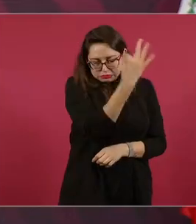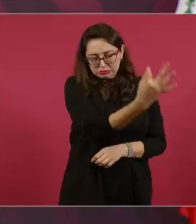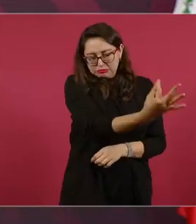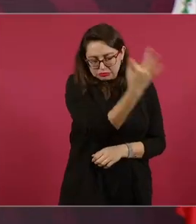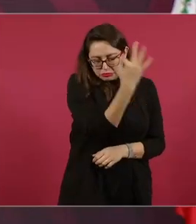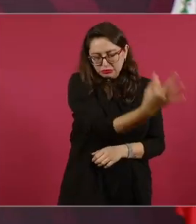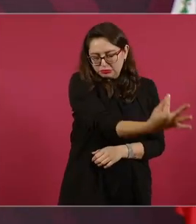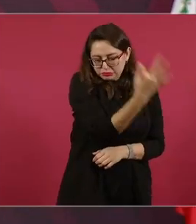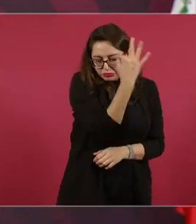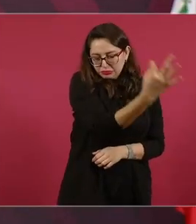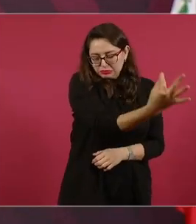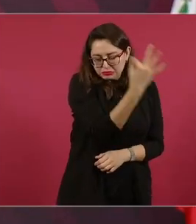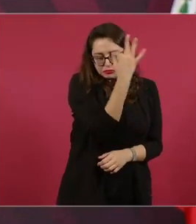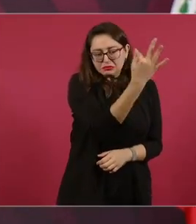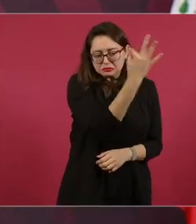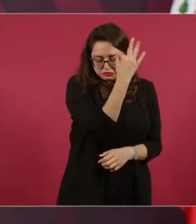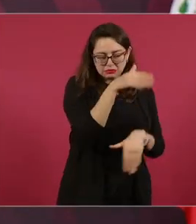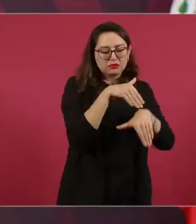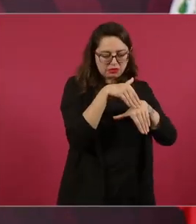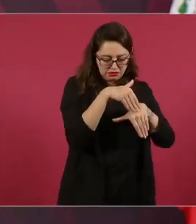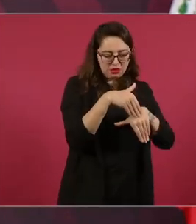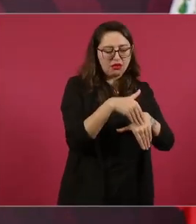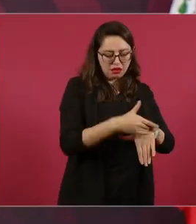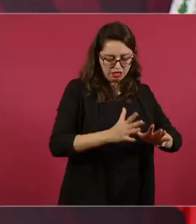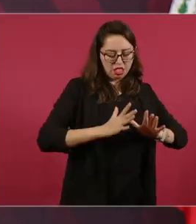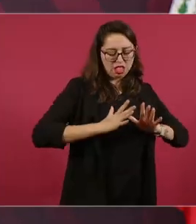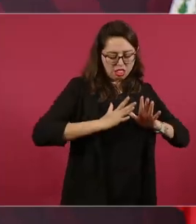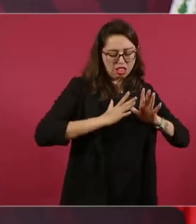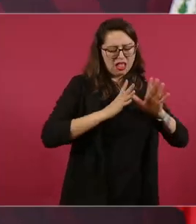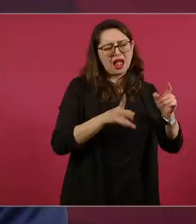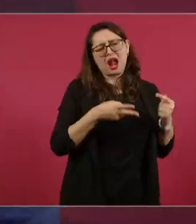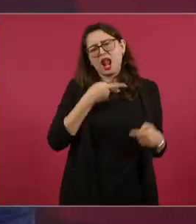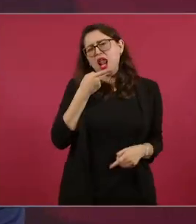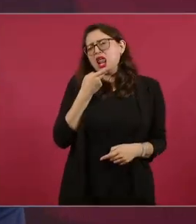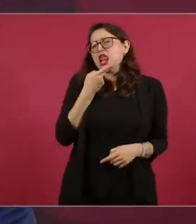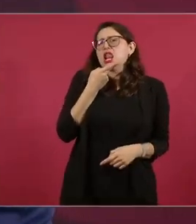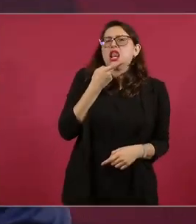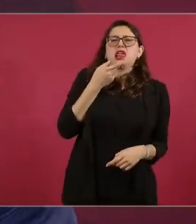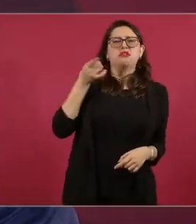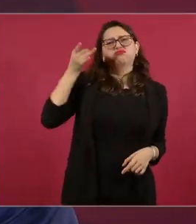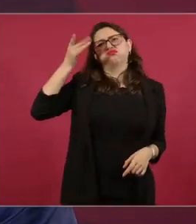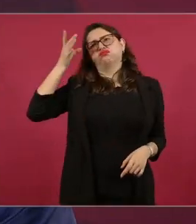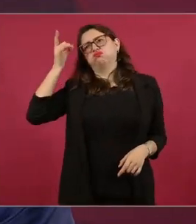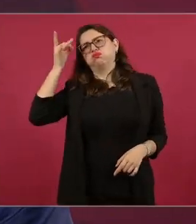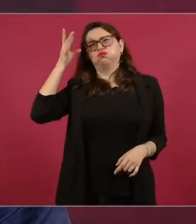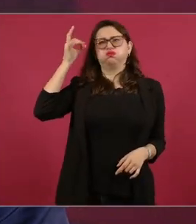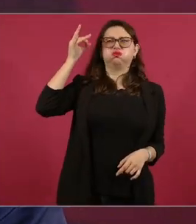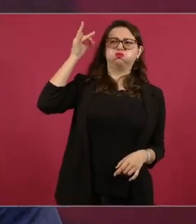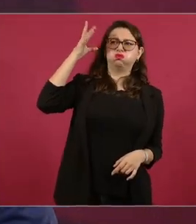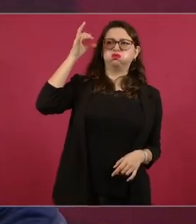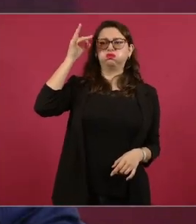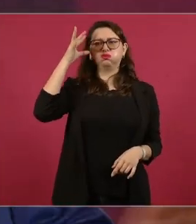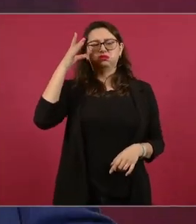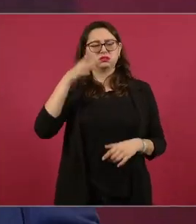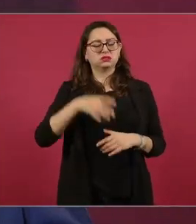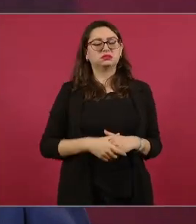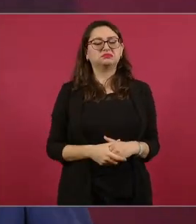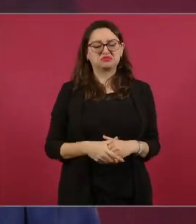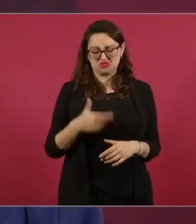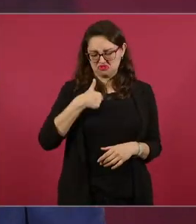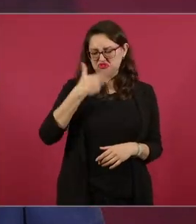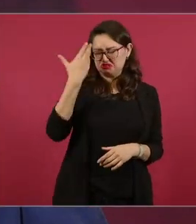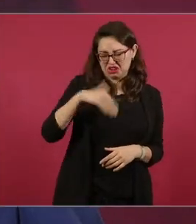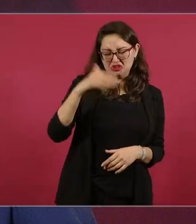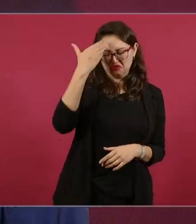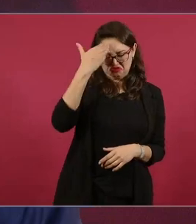ya los hacen sabiondos, lo saben todo. Están bien informados.